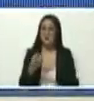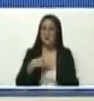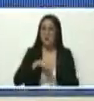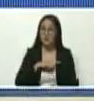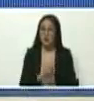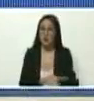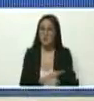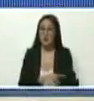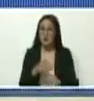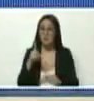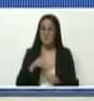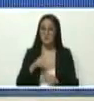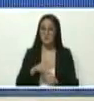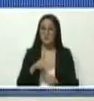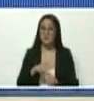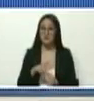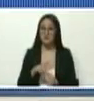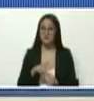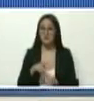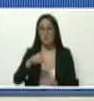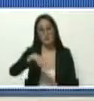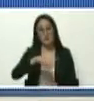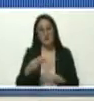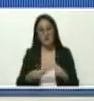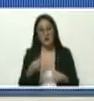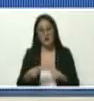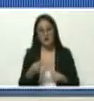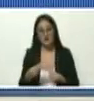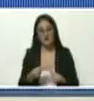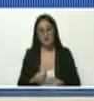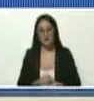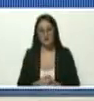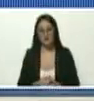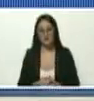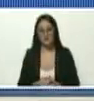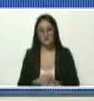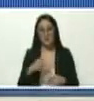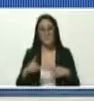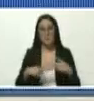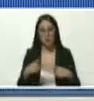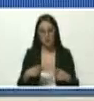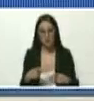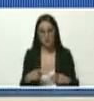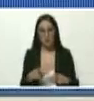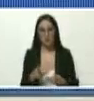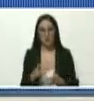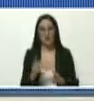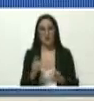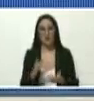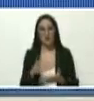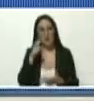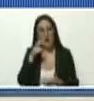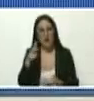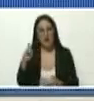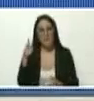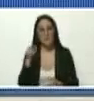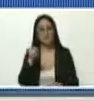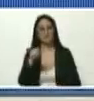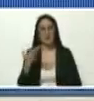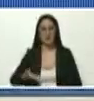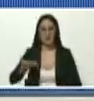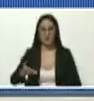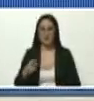de PDVSA. Lo que ustedes hacen en la refinación, en la producción, en los campos, es fundamental